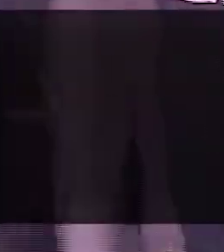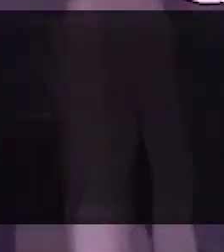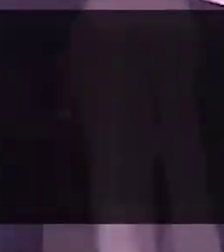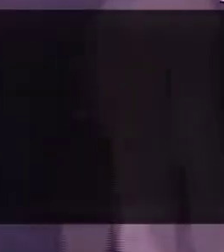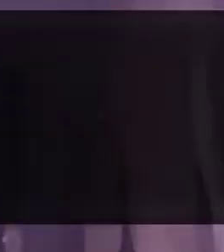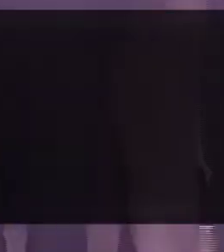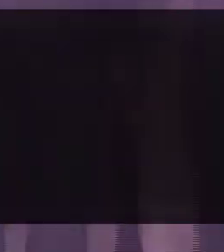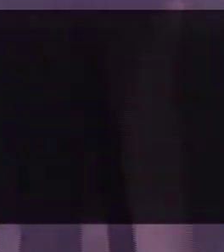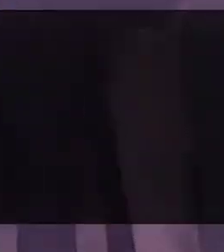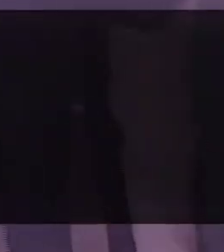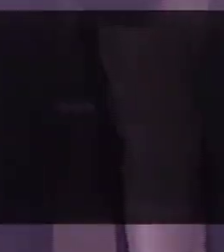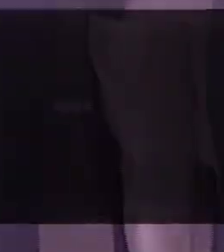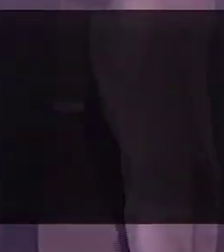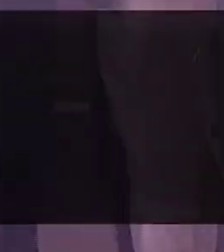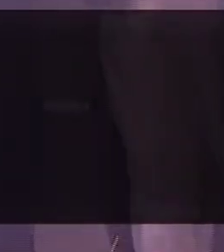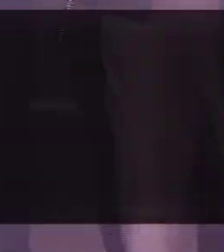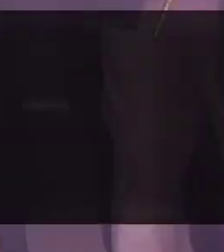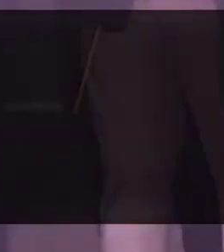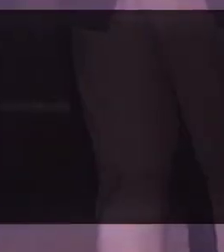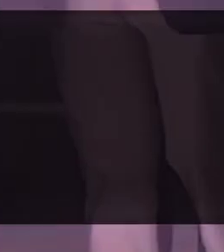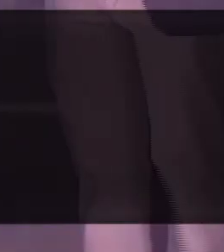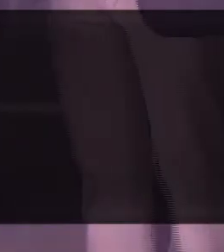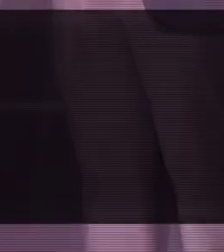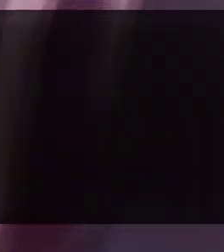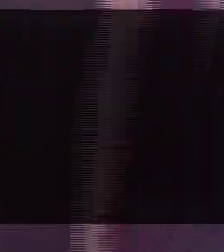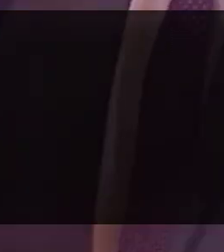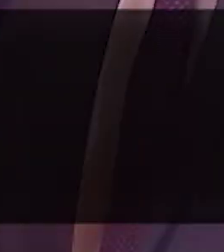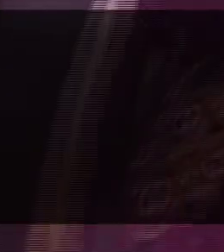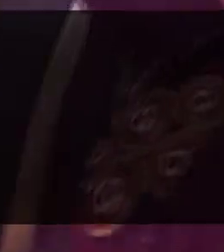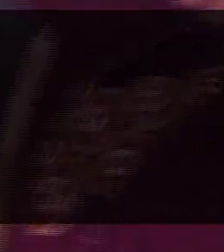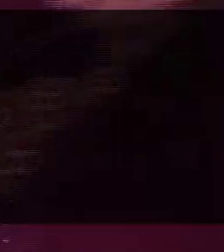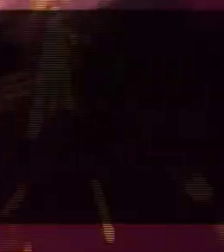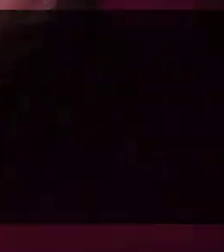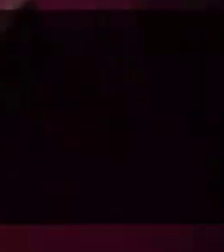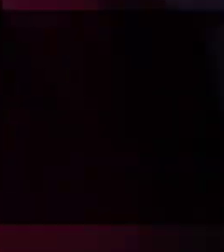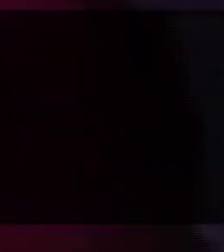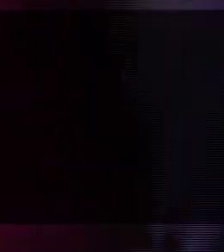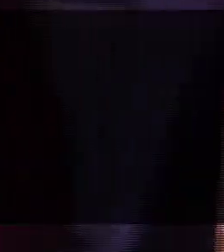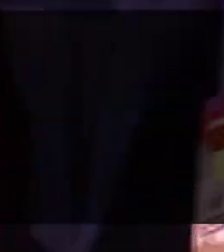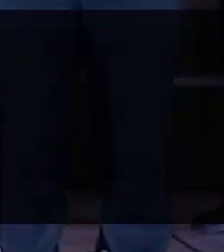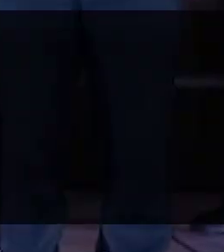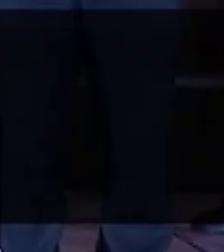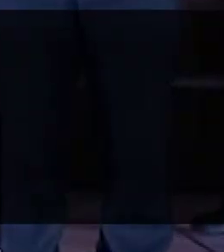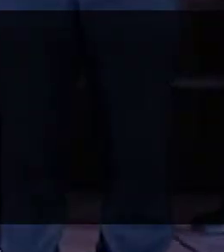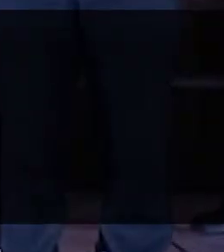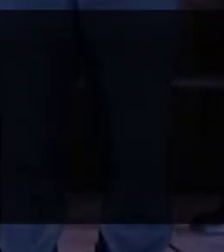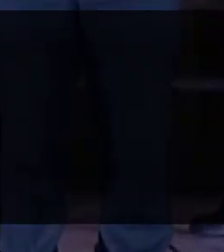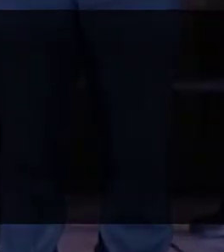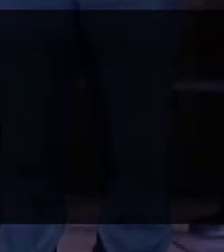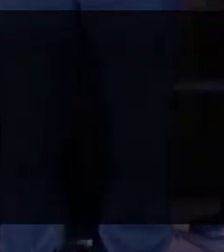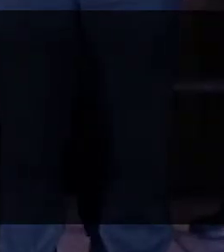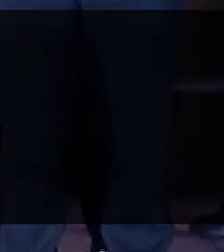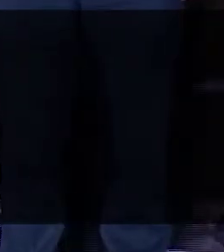del Ejecutivo Nacional. Accederá el próximo 1 de octubre a la presidencia de ese país, sucediendo